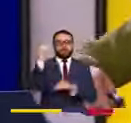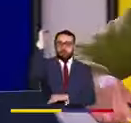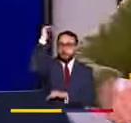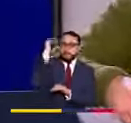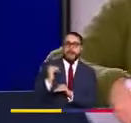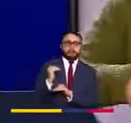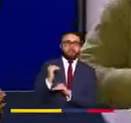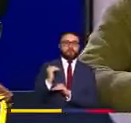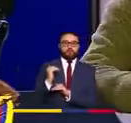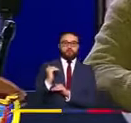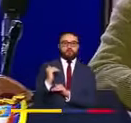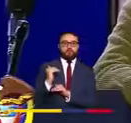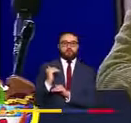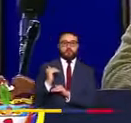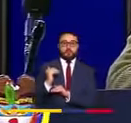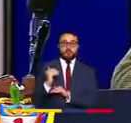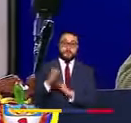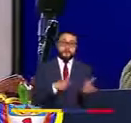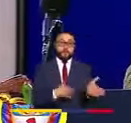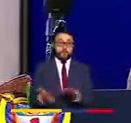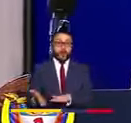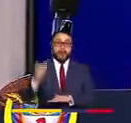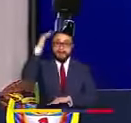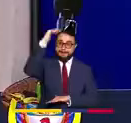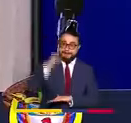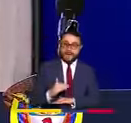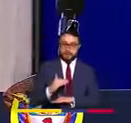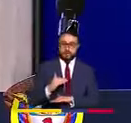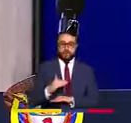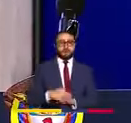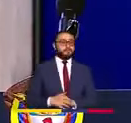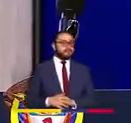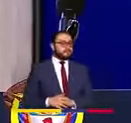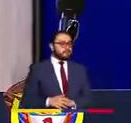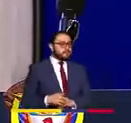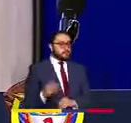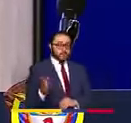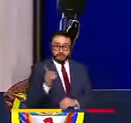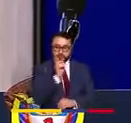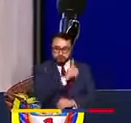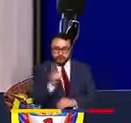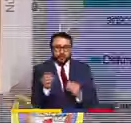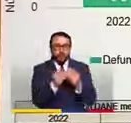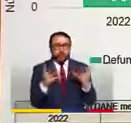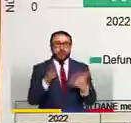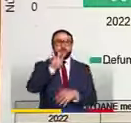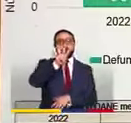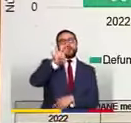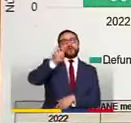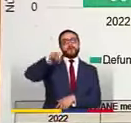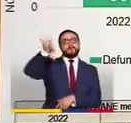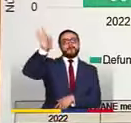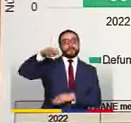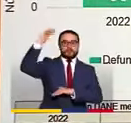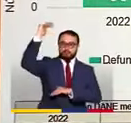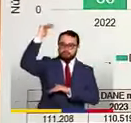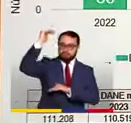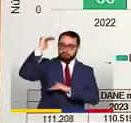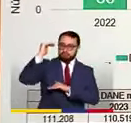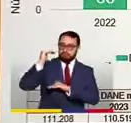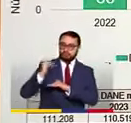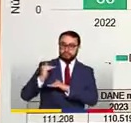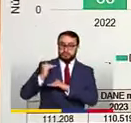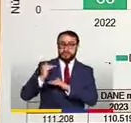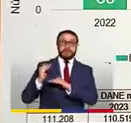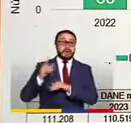murieron. Y si vamos al conteo, es una reducción del 49% en La Guajira. Y